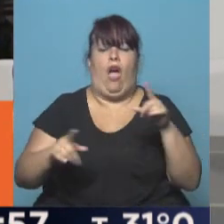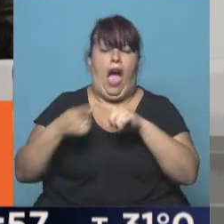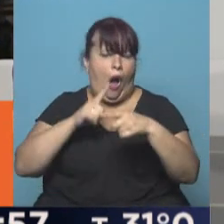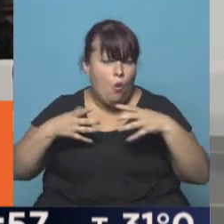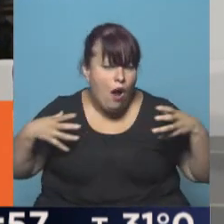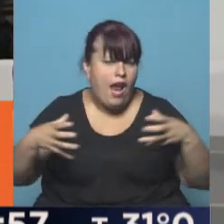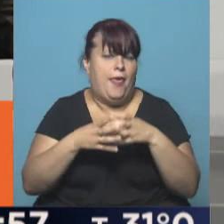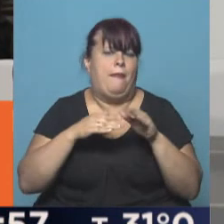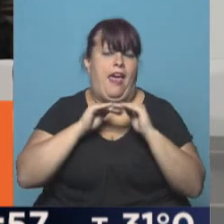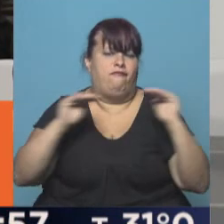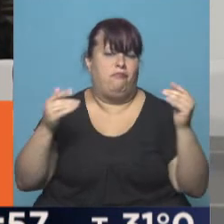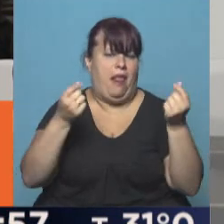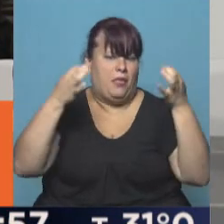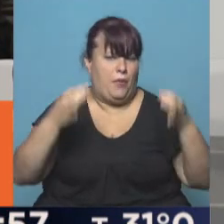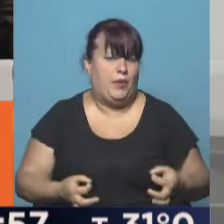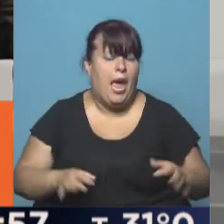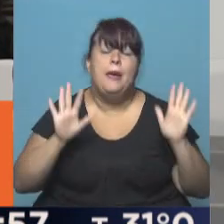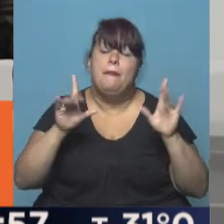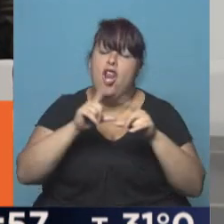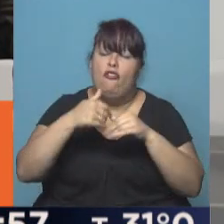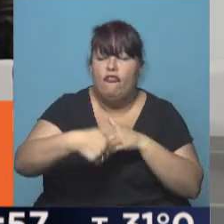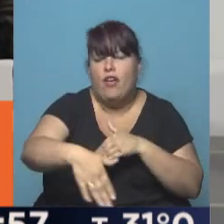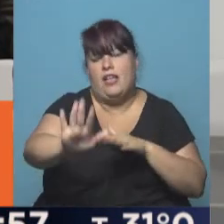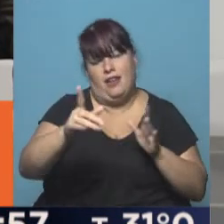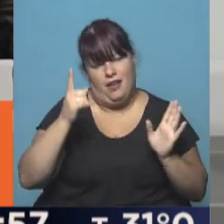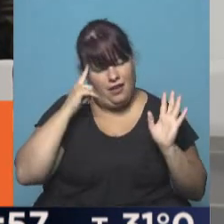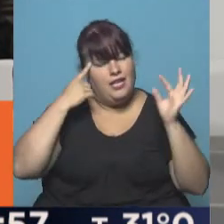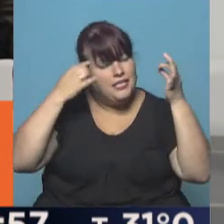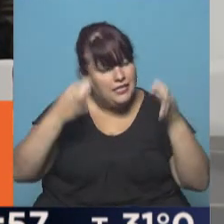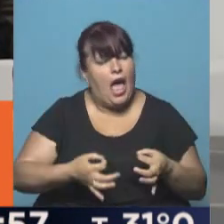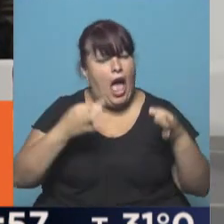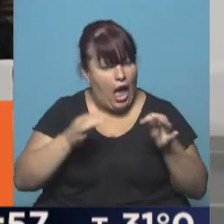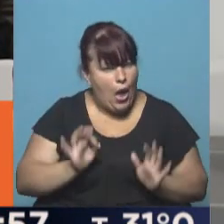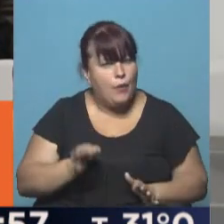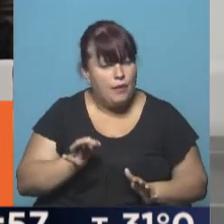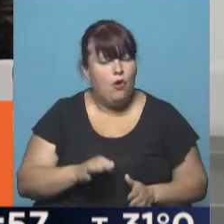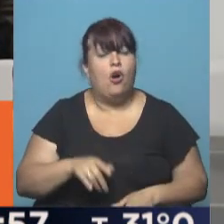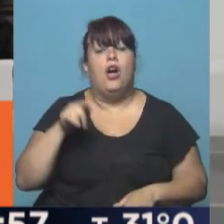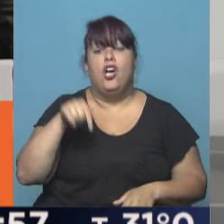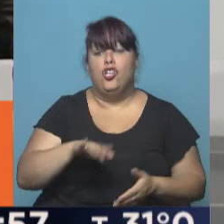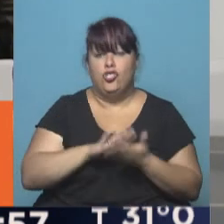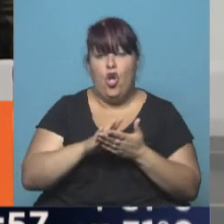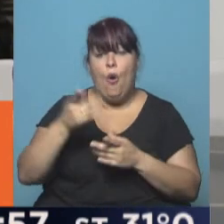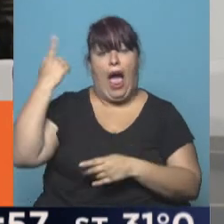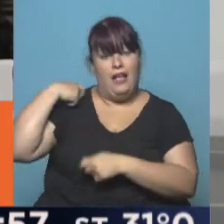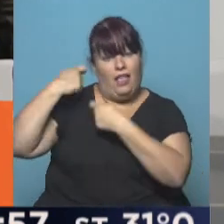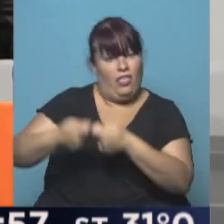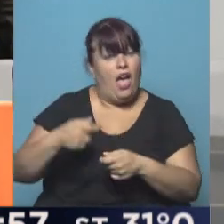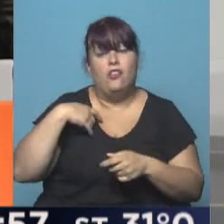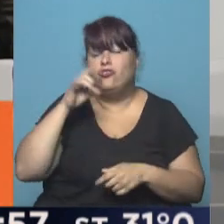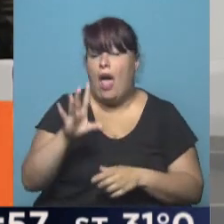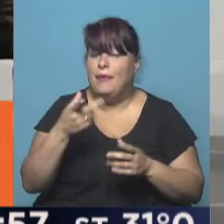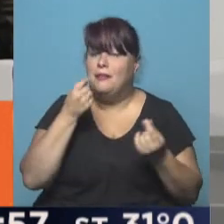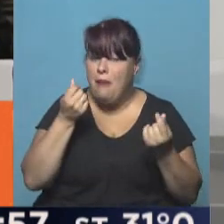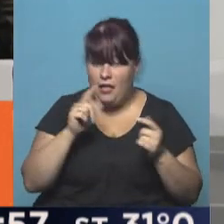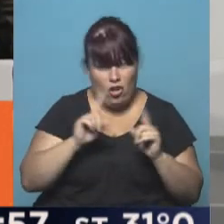coordinada hacia el equilibrio fiscal, pero en un plazo prudencial, siendo muy conscientes de que dentro de la herencia asumida no está solamente lo